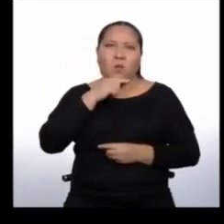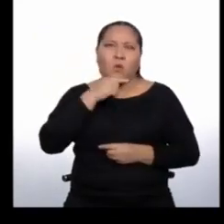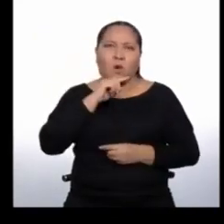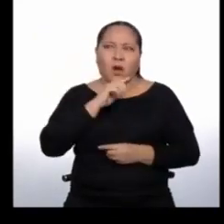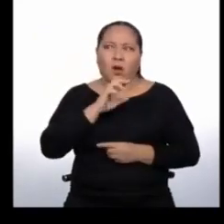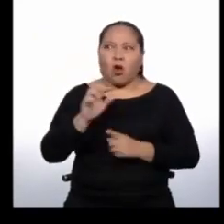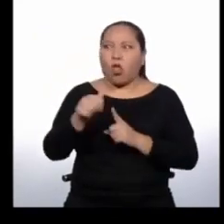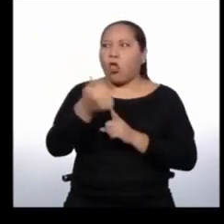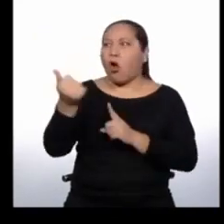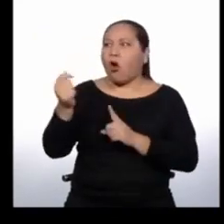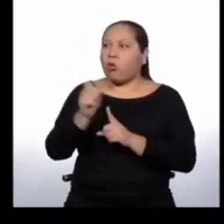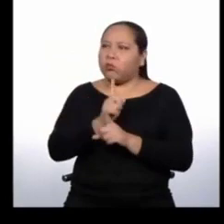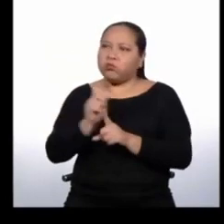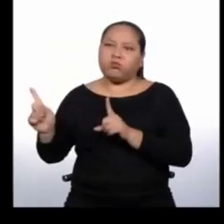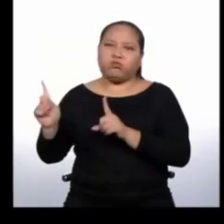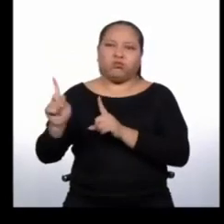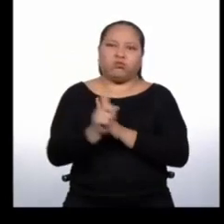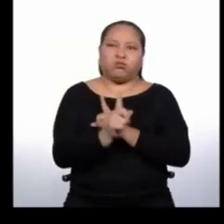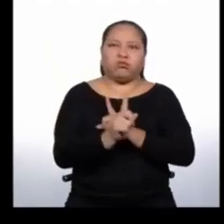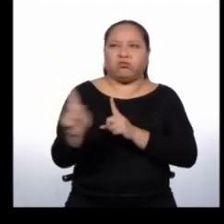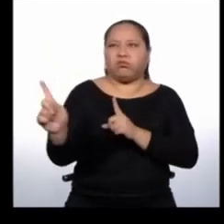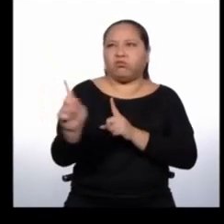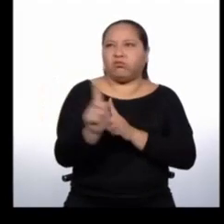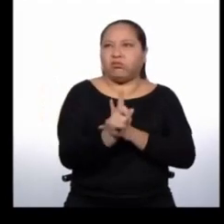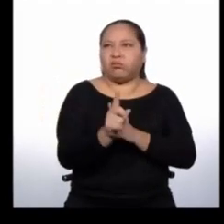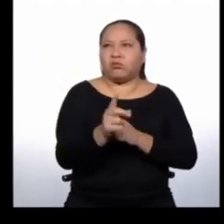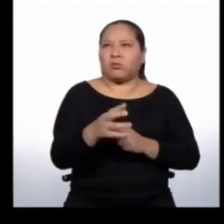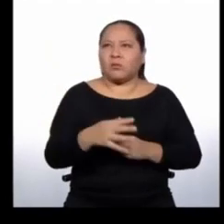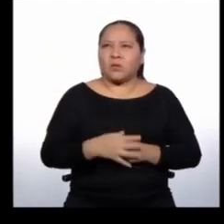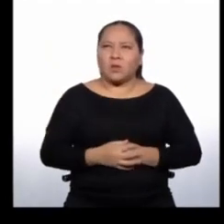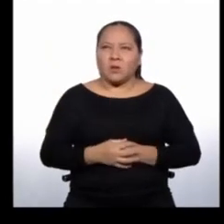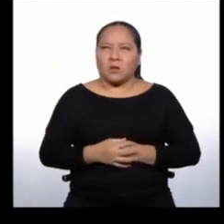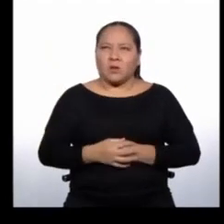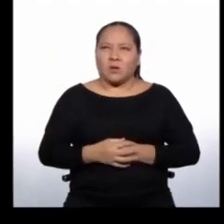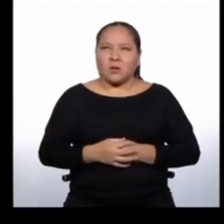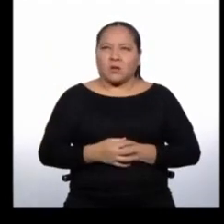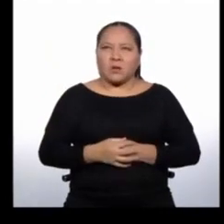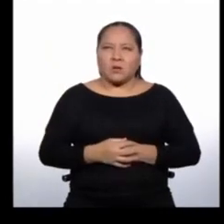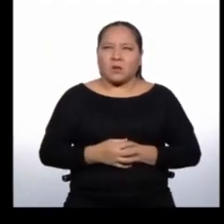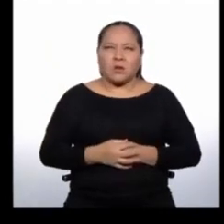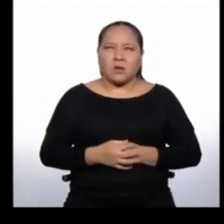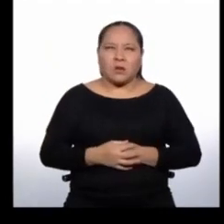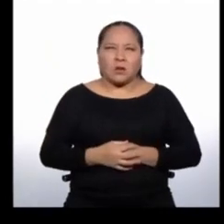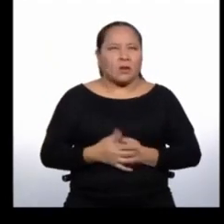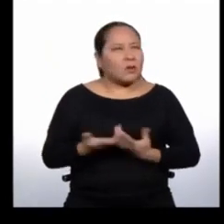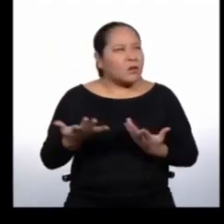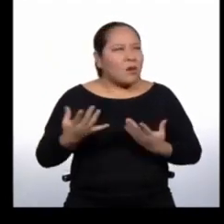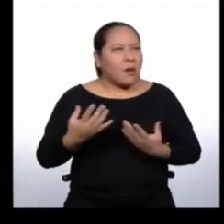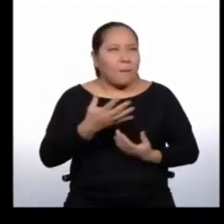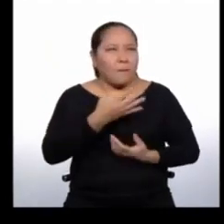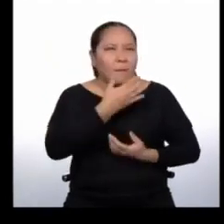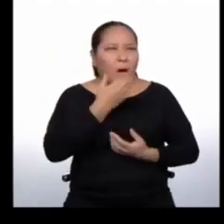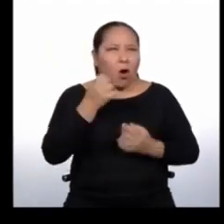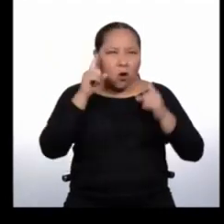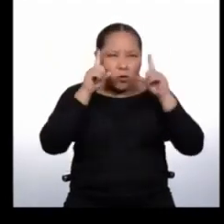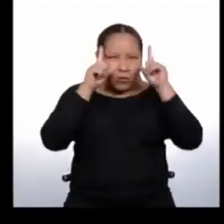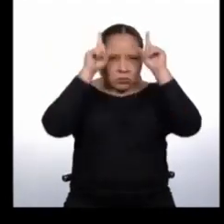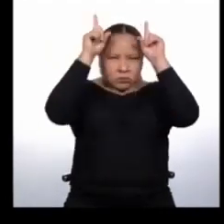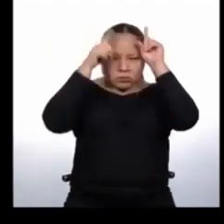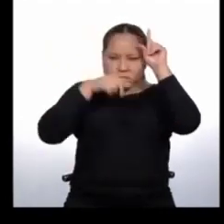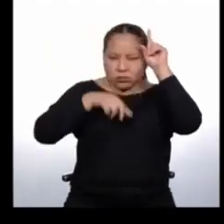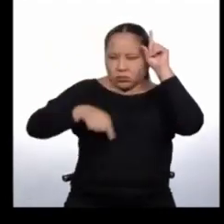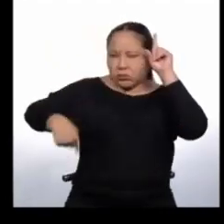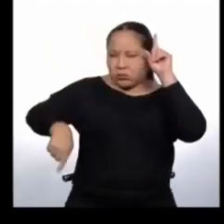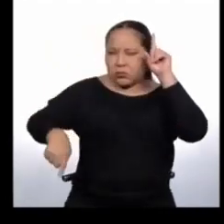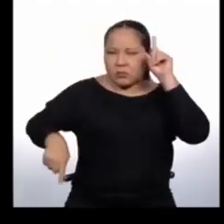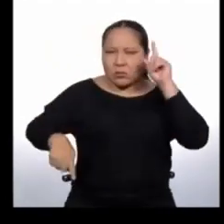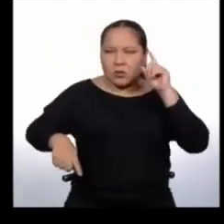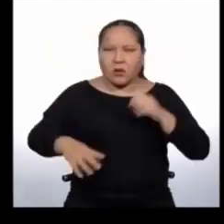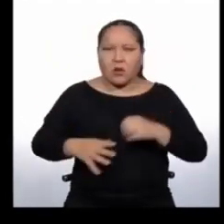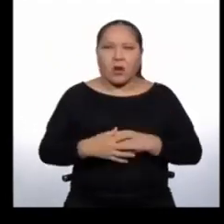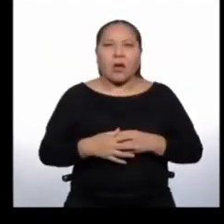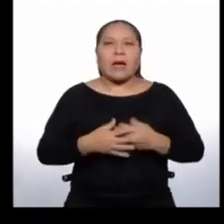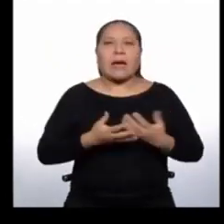el Flos Sanctorum. Venga un diablo cualquiera y llévese mi almilla a cambio de